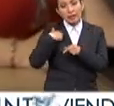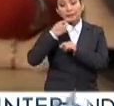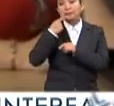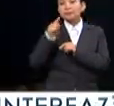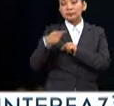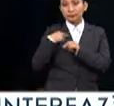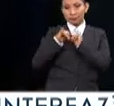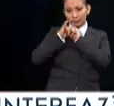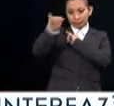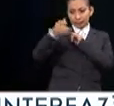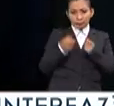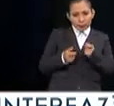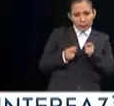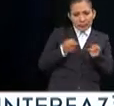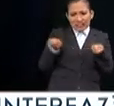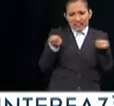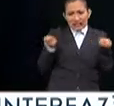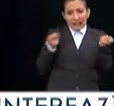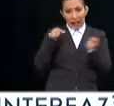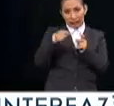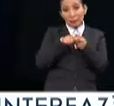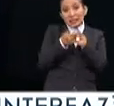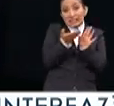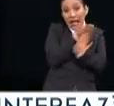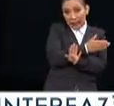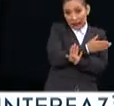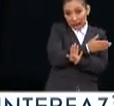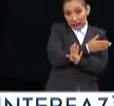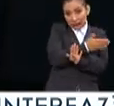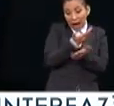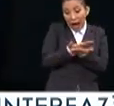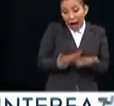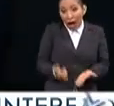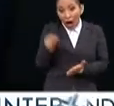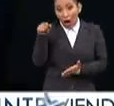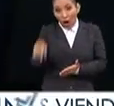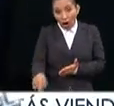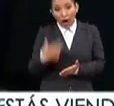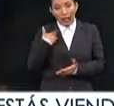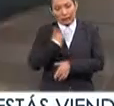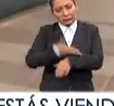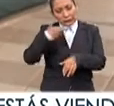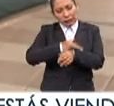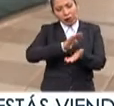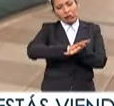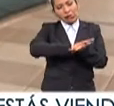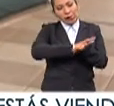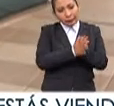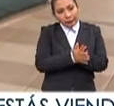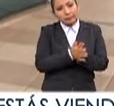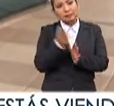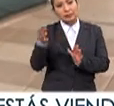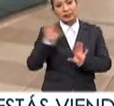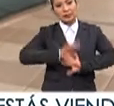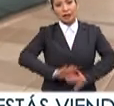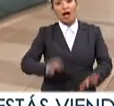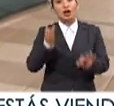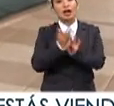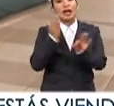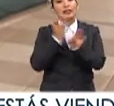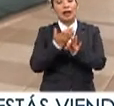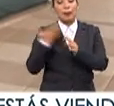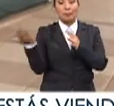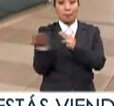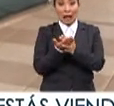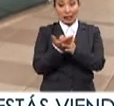andábamos a distancia etcétera etcétera eran los inicios de todo esto en la actualidad en ese proceso largo no estamos ya en